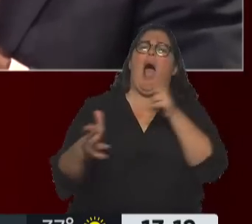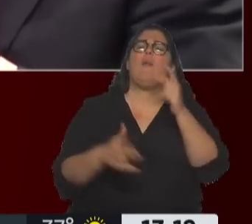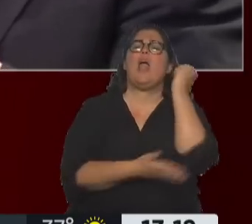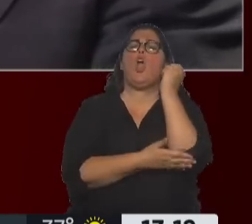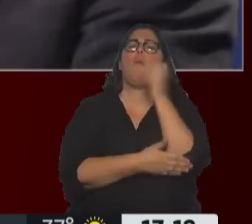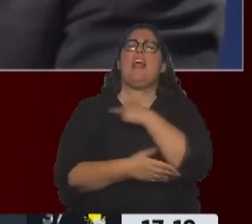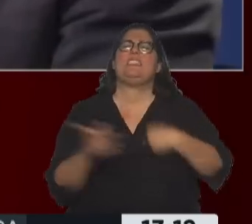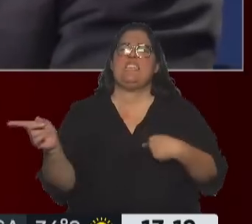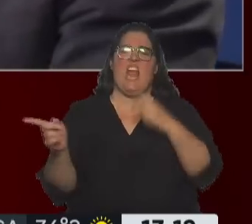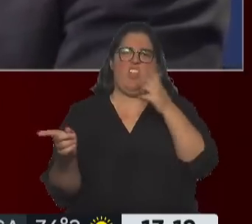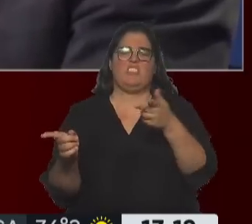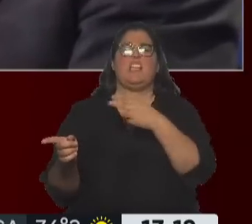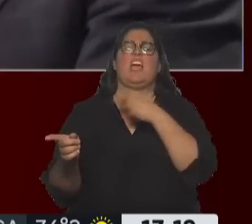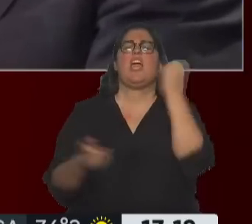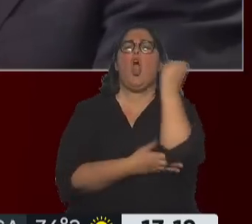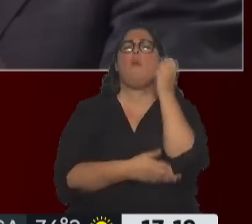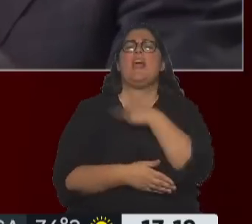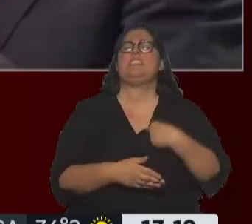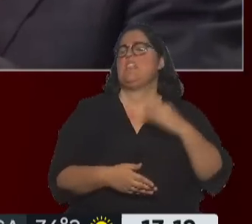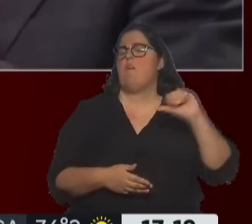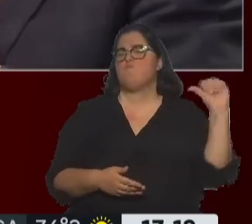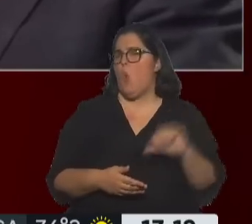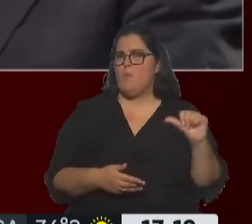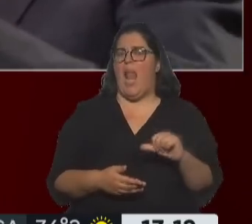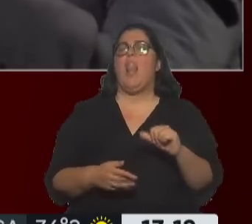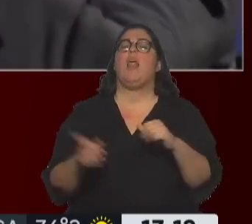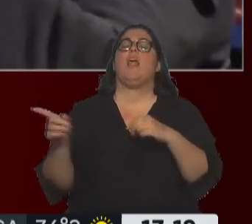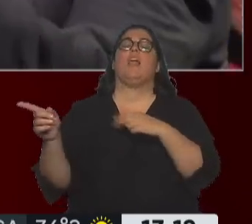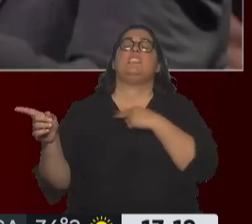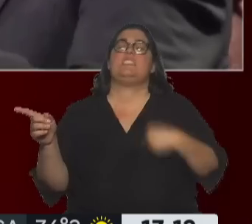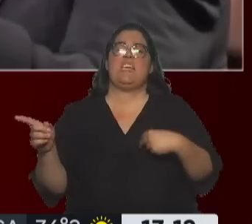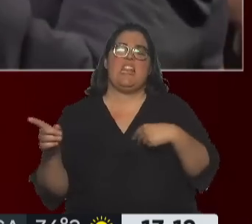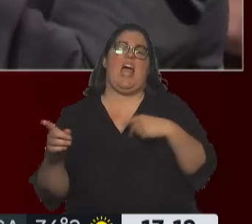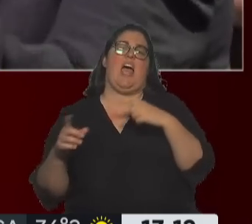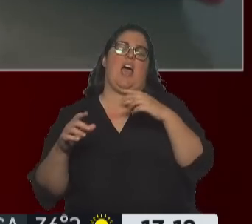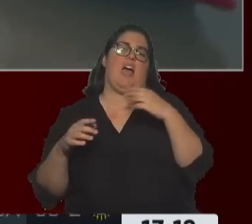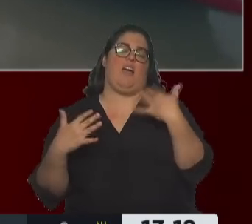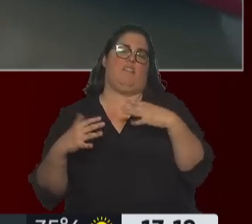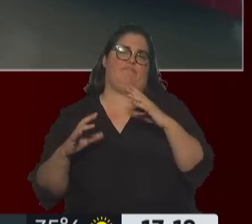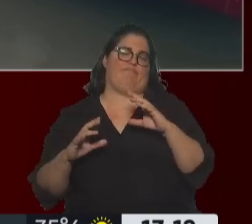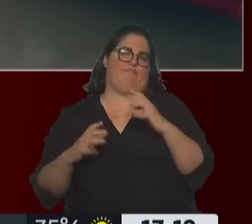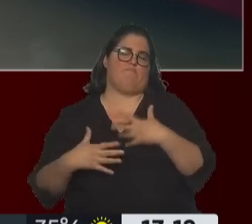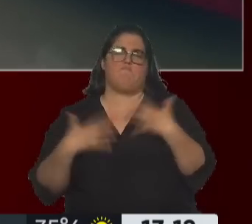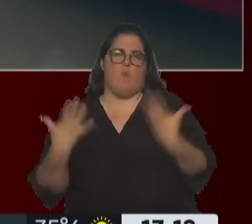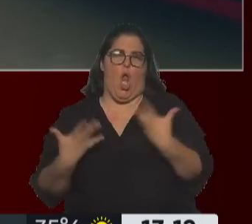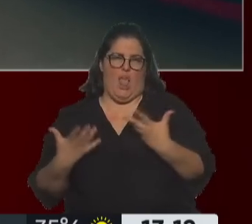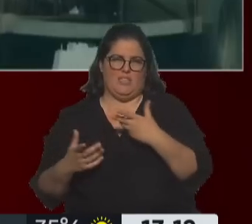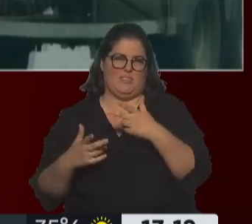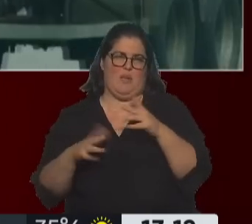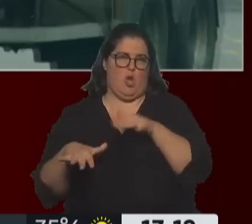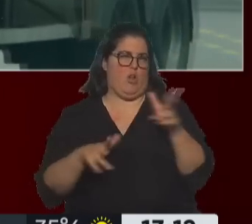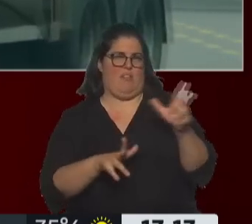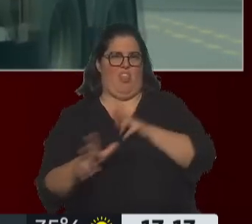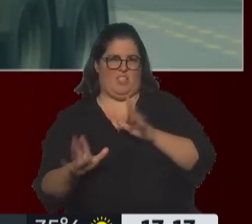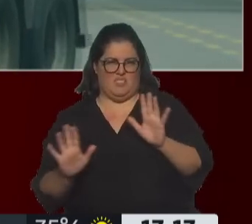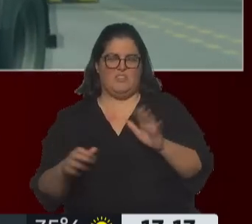estaba yendo muy mal a China, esto también molestó al Ministerio de Exteriores. Entonces, claro, ¿qué es lo que da lugar realmente a